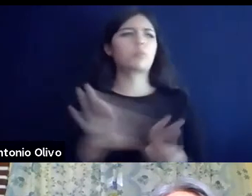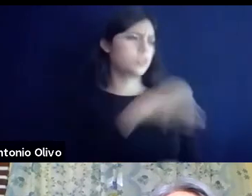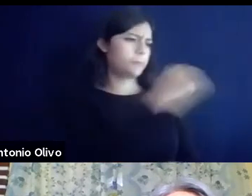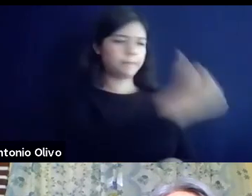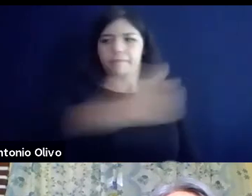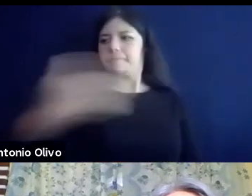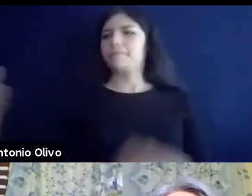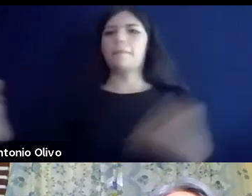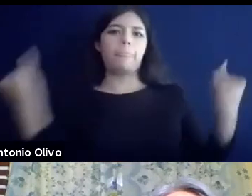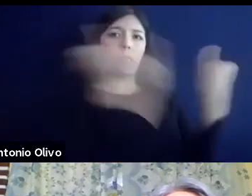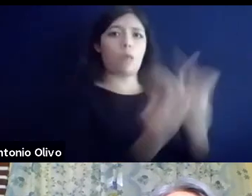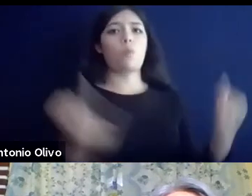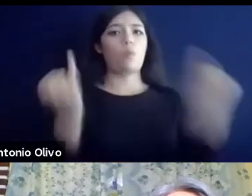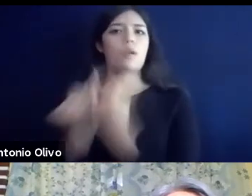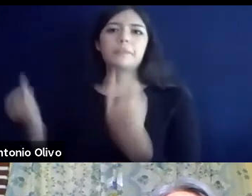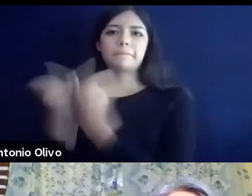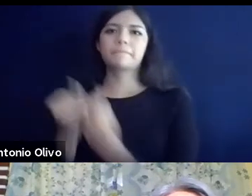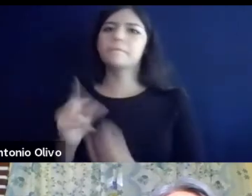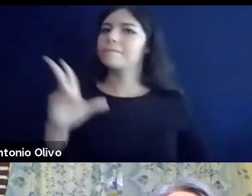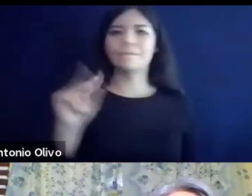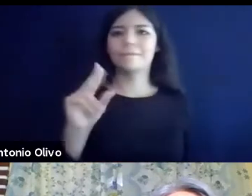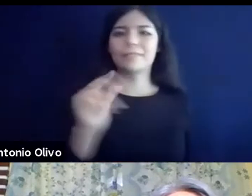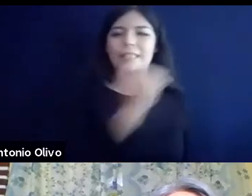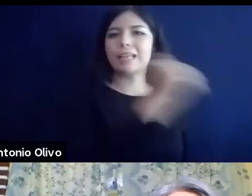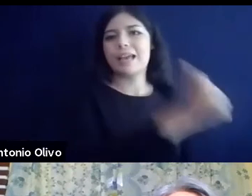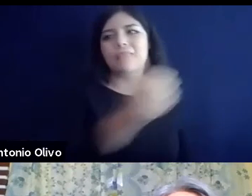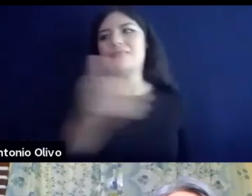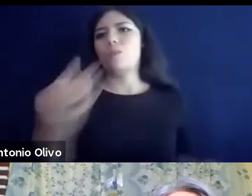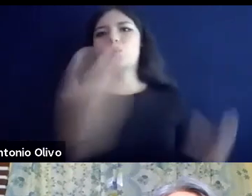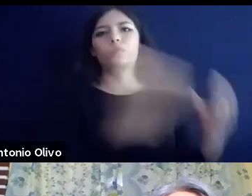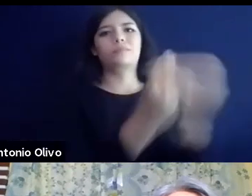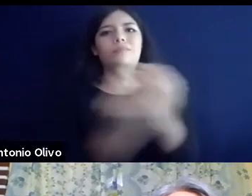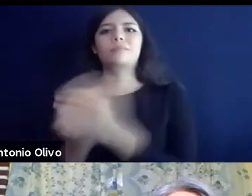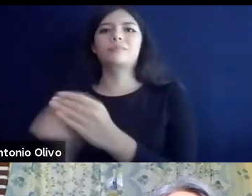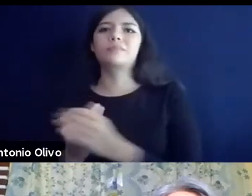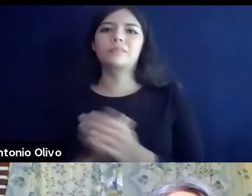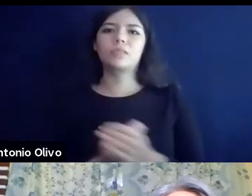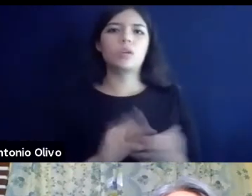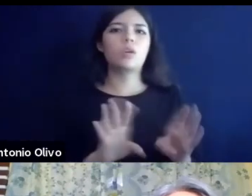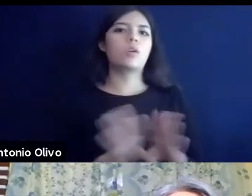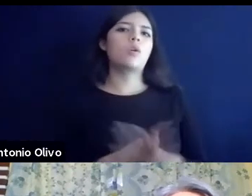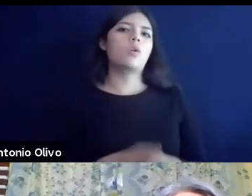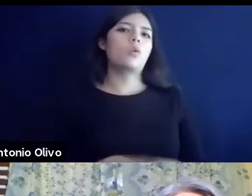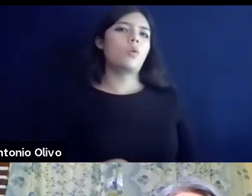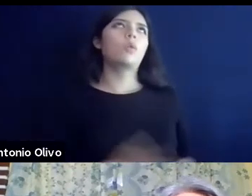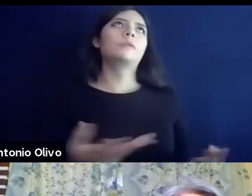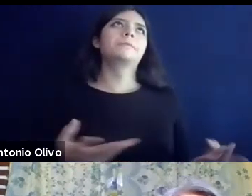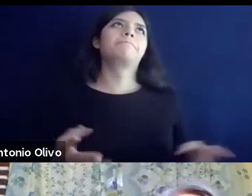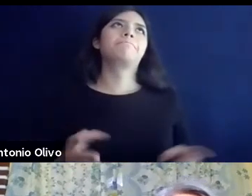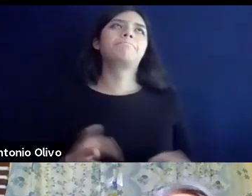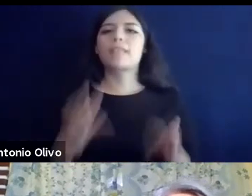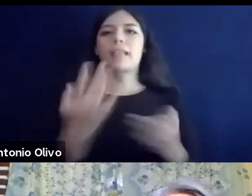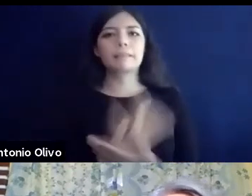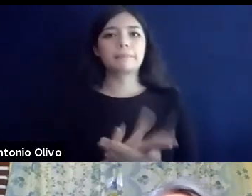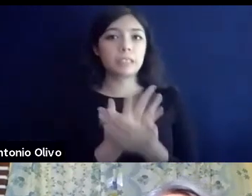no puedes ir por la vida dándole esperanzas a la gente porque en muchos casos nunca va